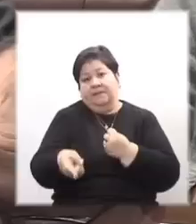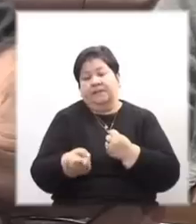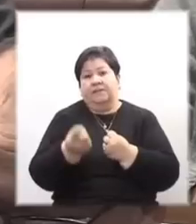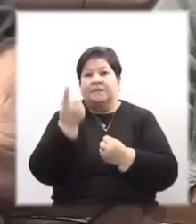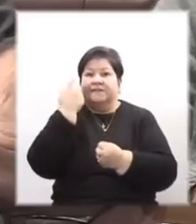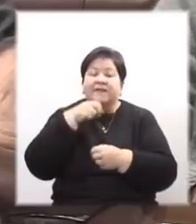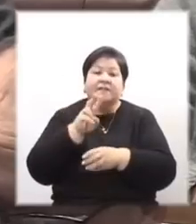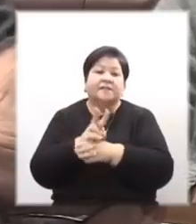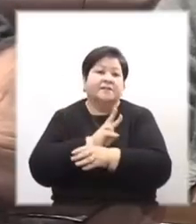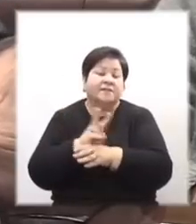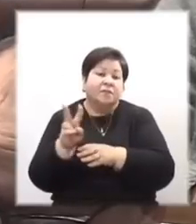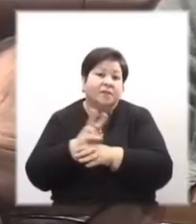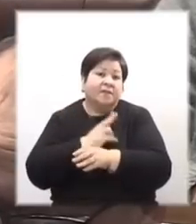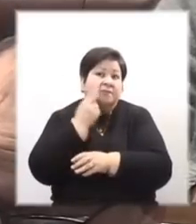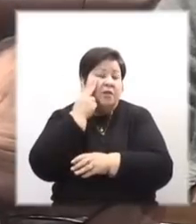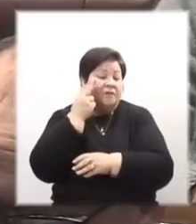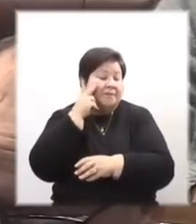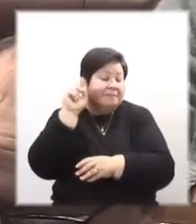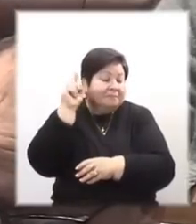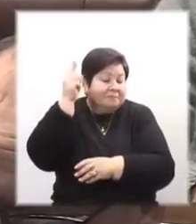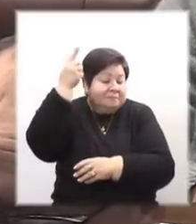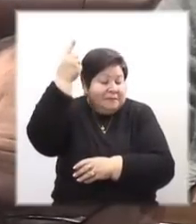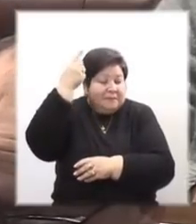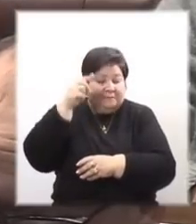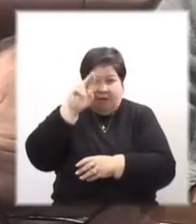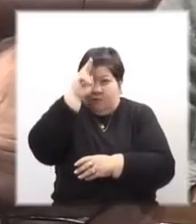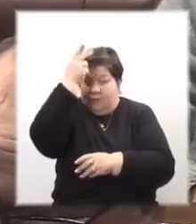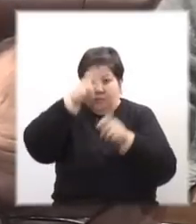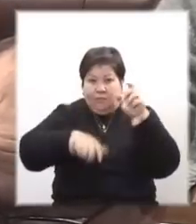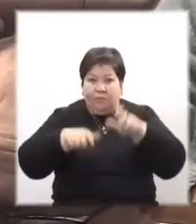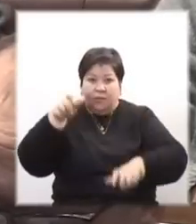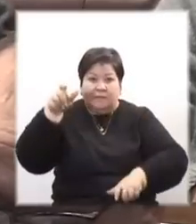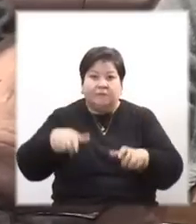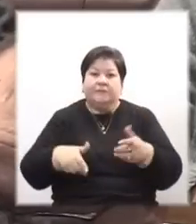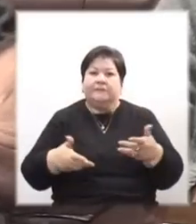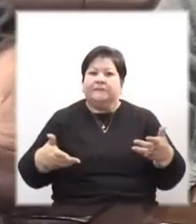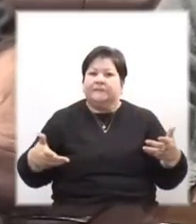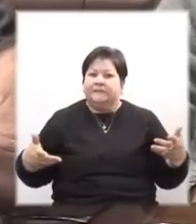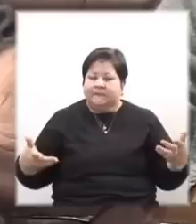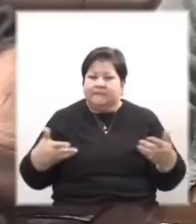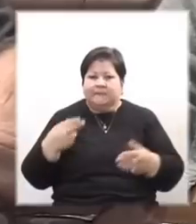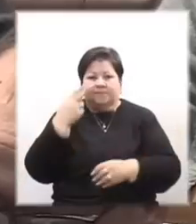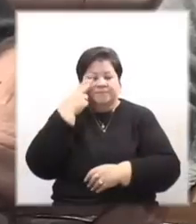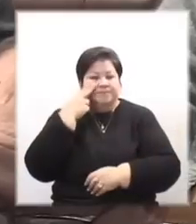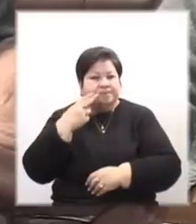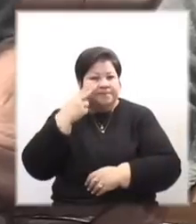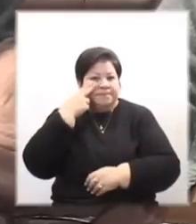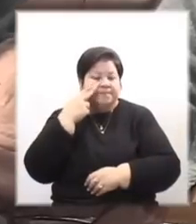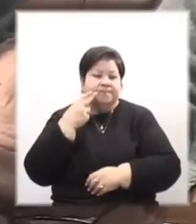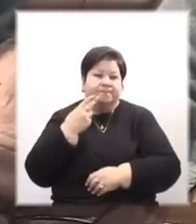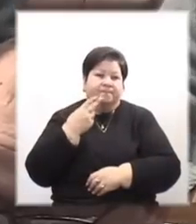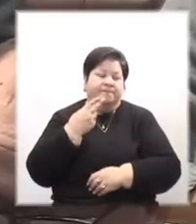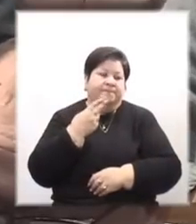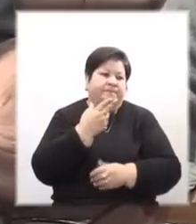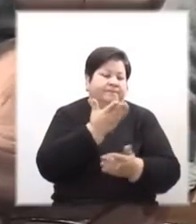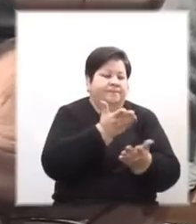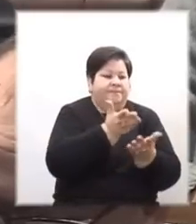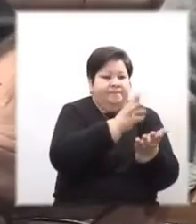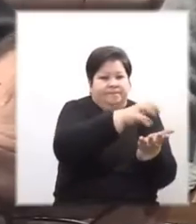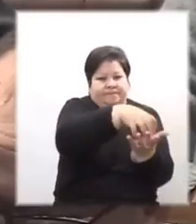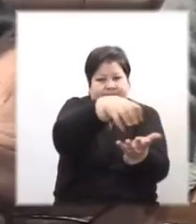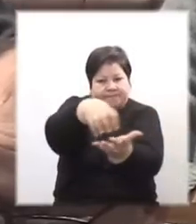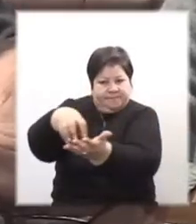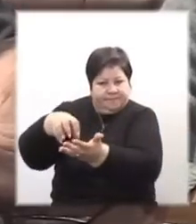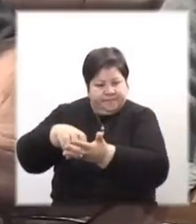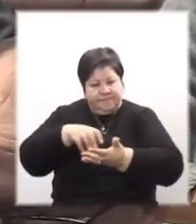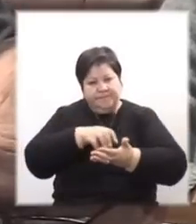principal problema de los uruguayos y las uruguayas, habla de un síntoma que está pasando en los territorios, y eso lo sabemos bien,